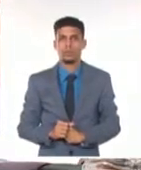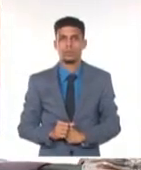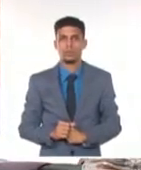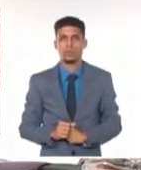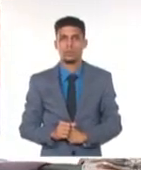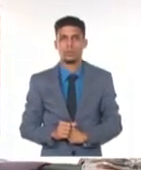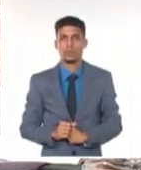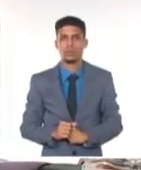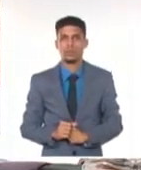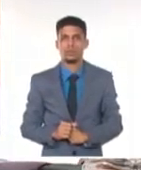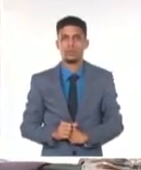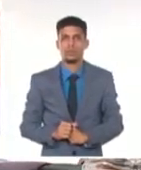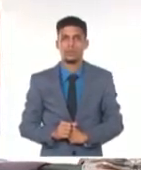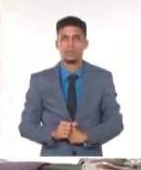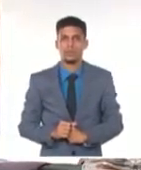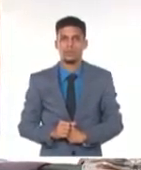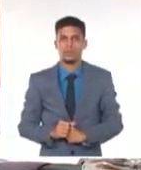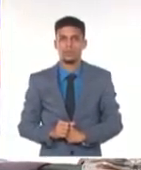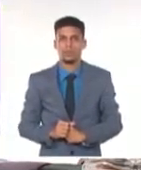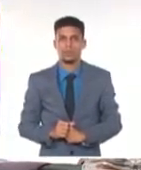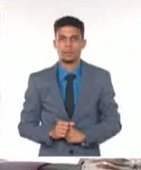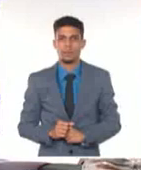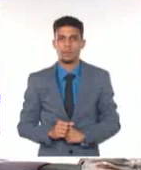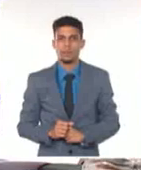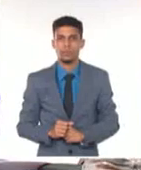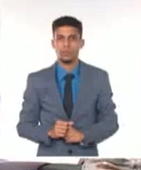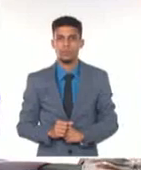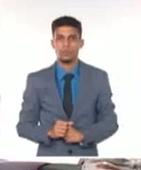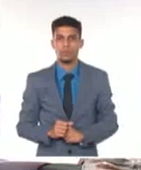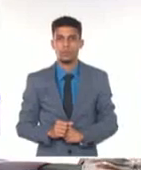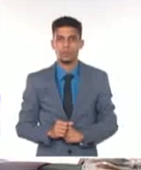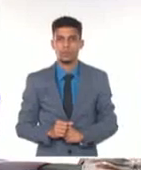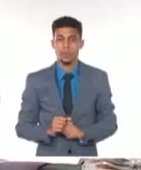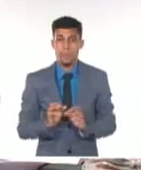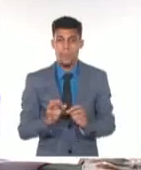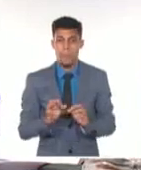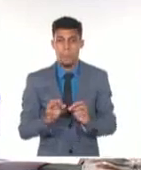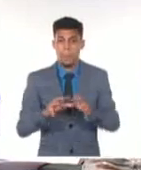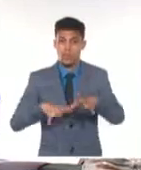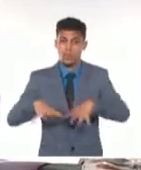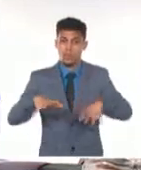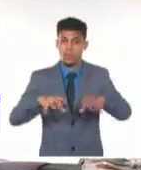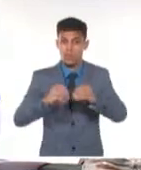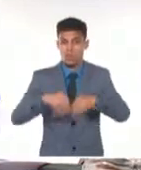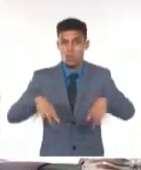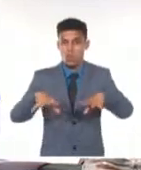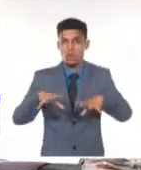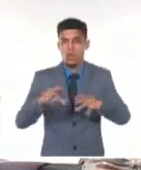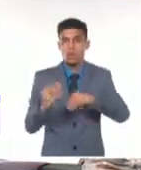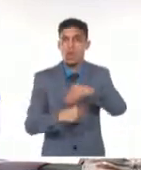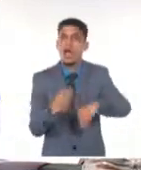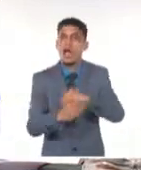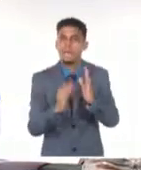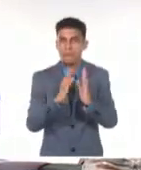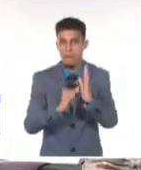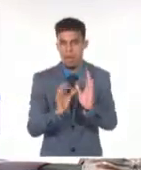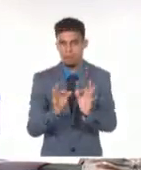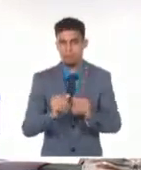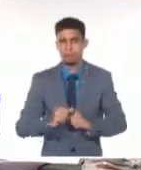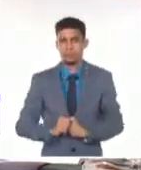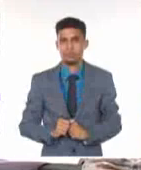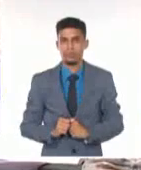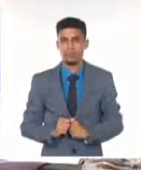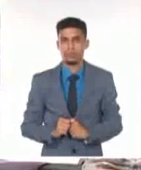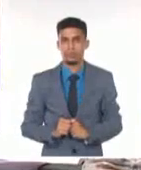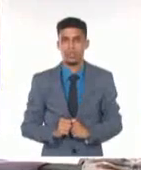informe de riesgo que tenemos que actualizar, porque las condiciones cambian de un mes a otro. Surge una casa, una